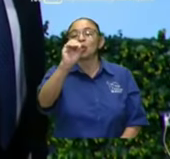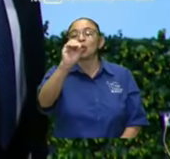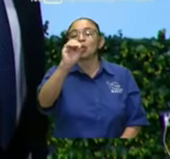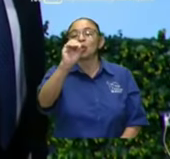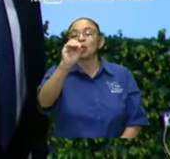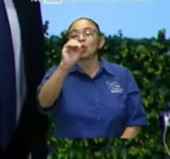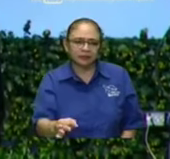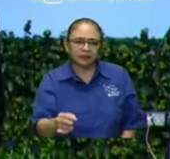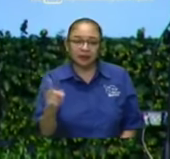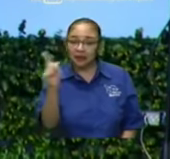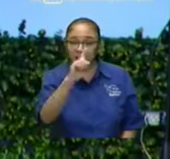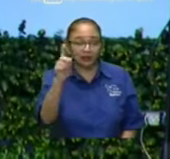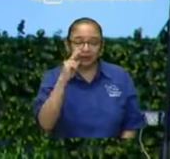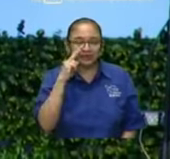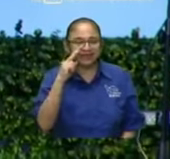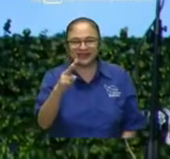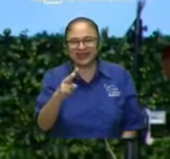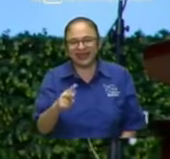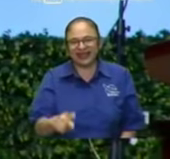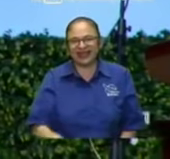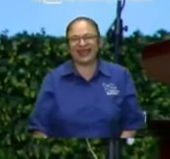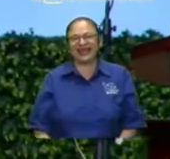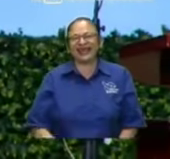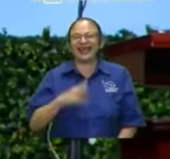Ya no se mira, ¿verdad?